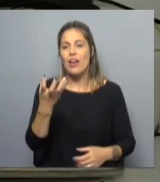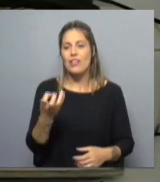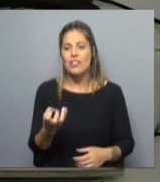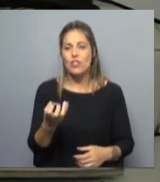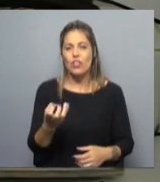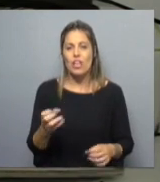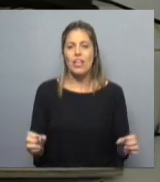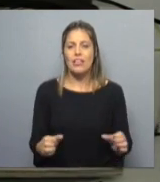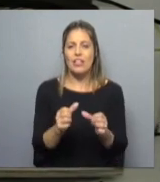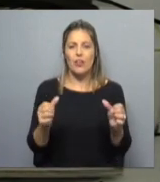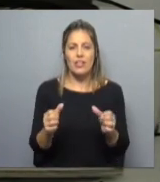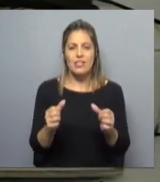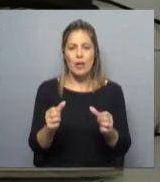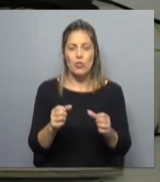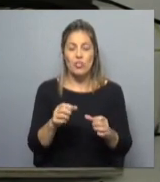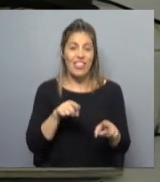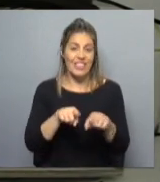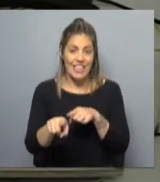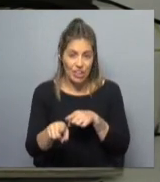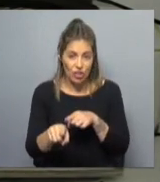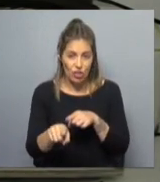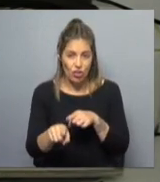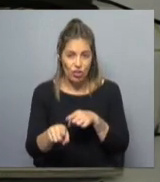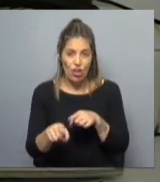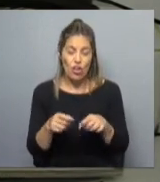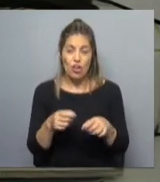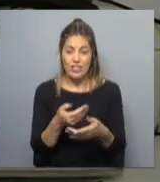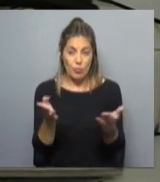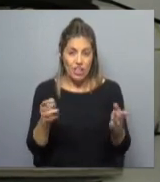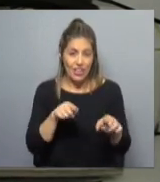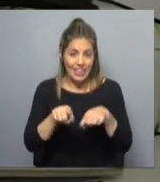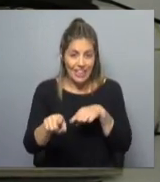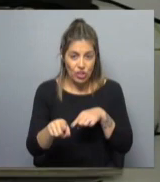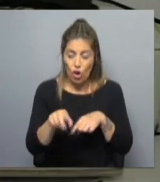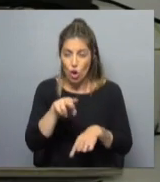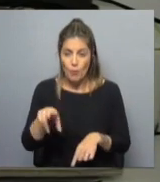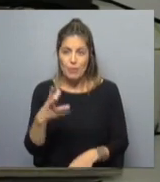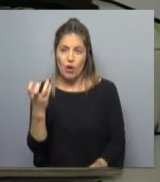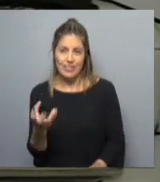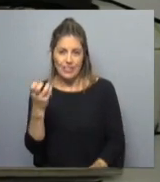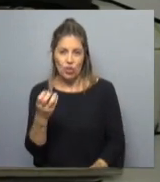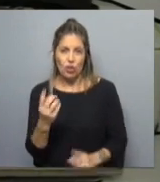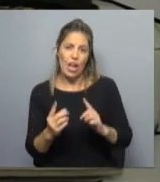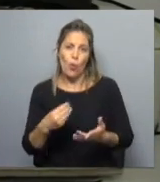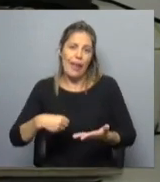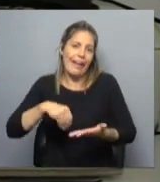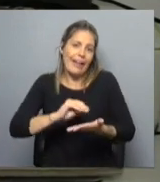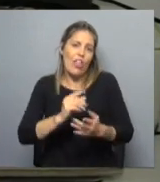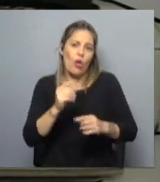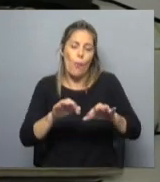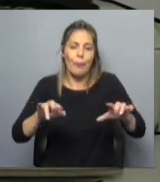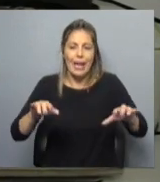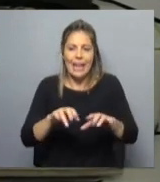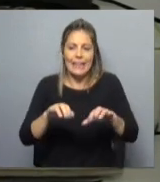de lo que hacíamos en vivo, es lo que sonaba en vivo es lo que suena en el disco, con algún agregado de algún pianito, algún órgano, una